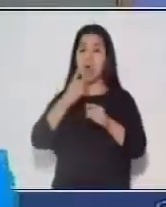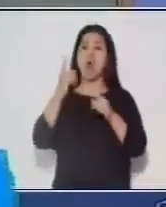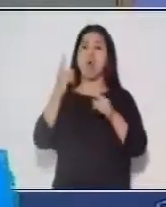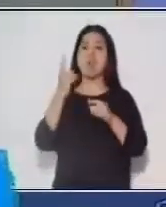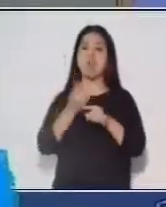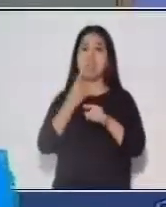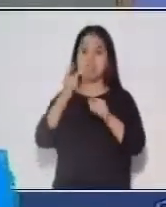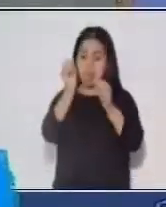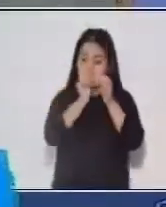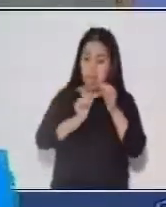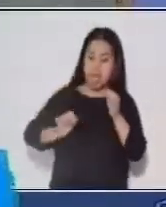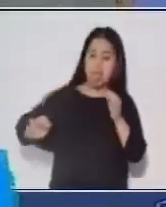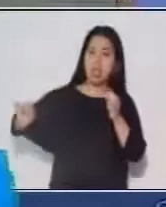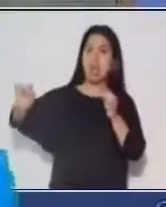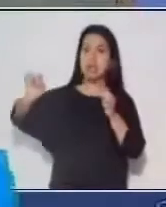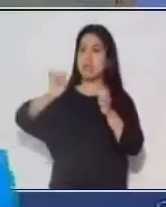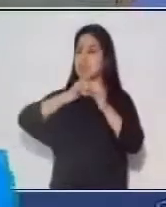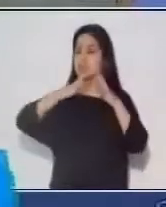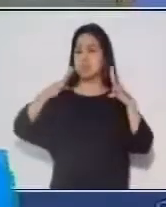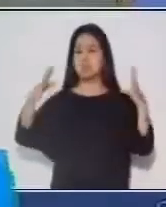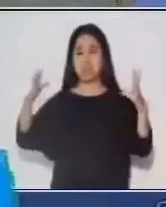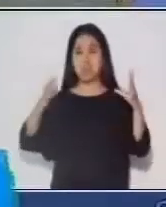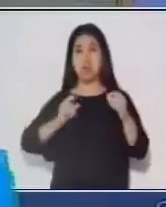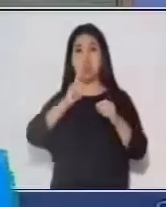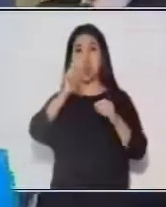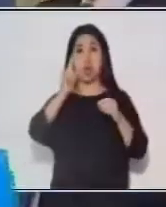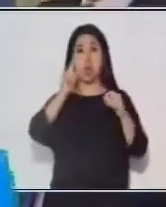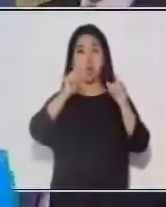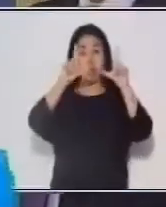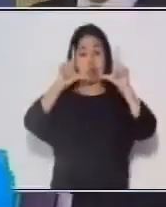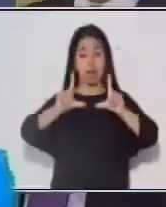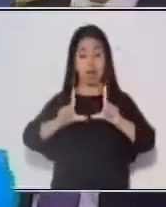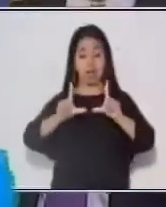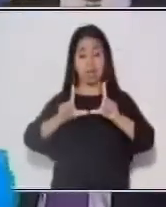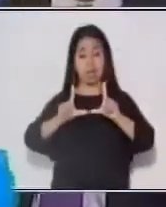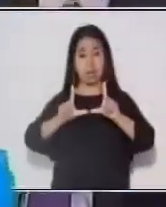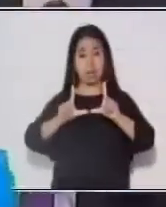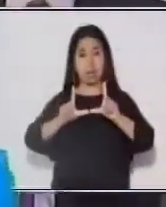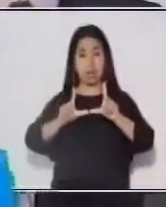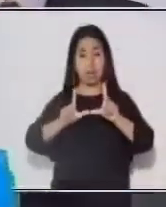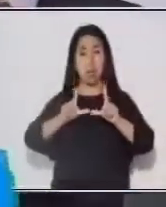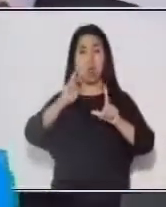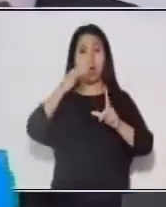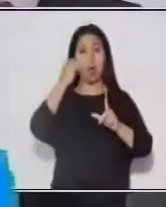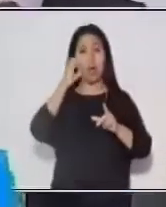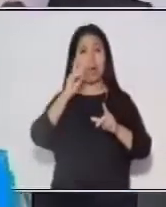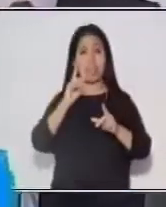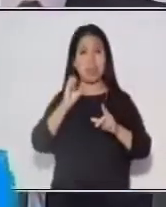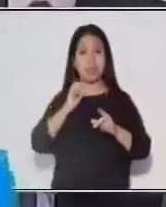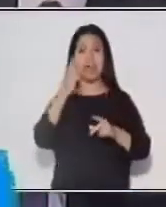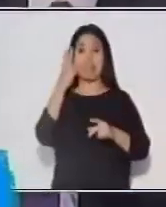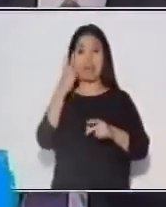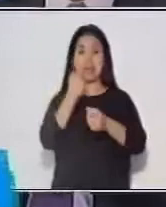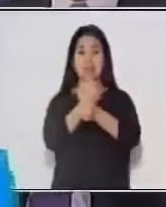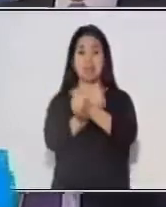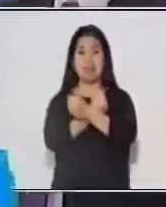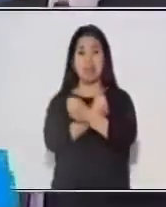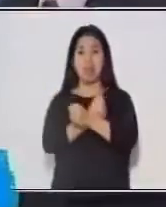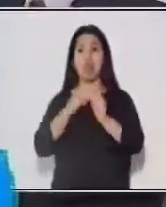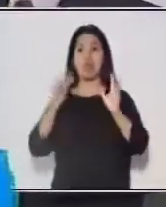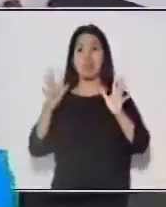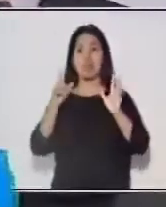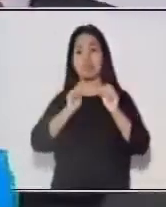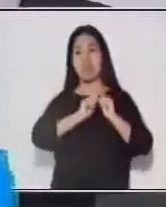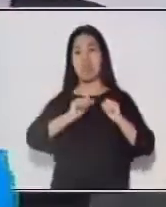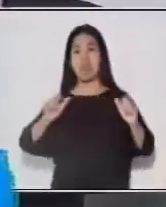tamaño, en un rectángulo que mide 3 por 4 pies de longitud.